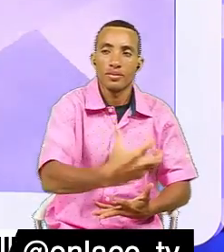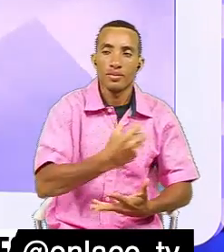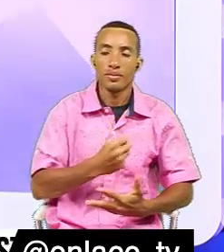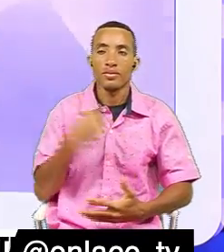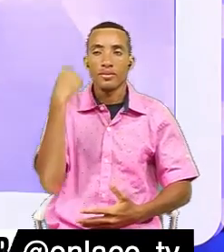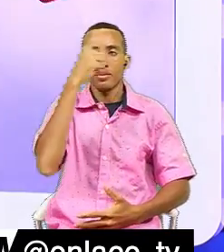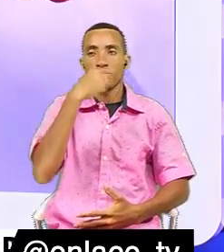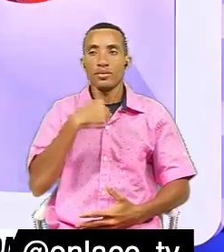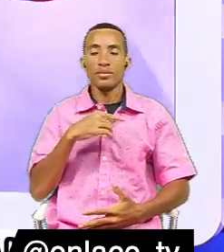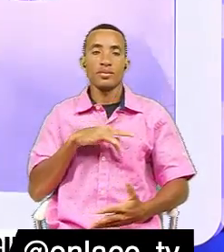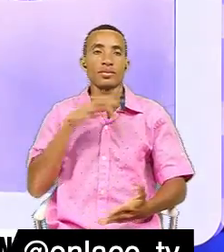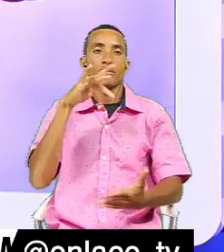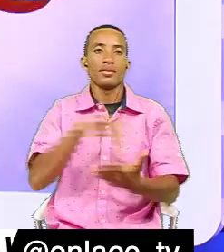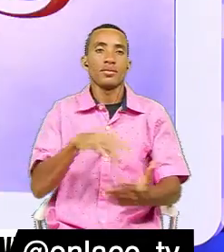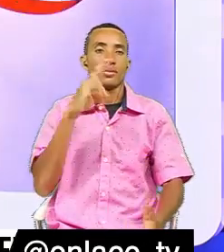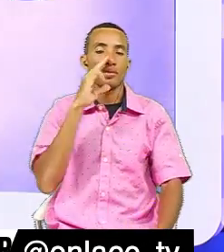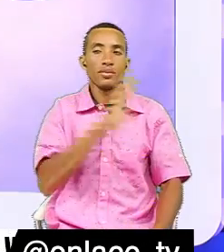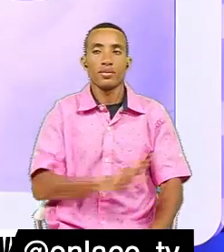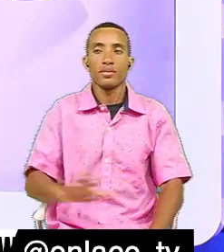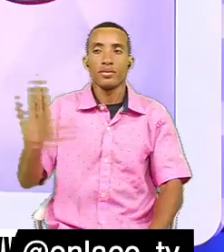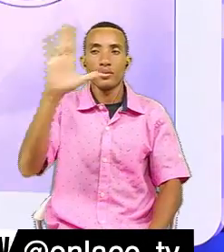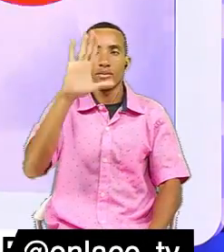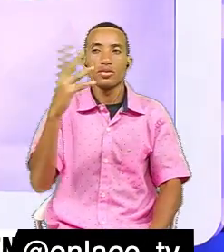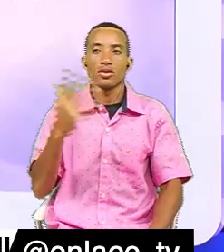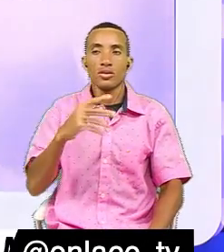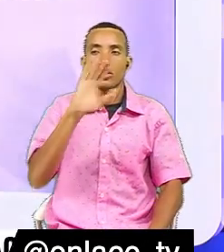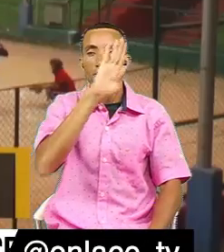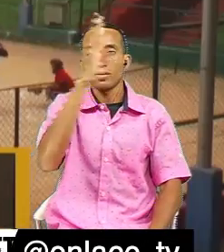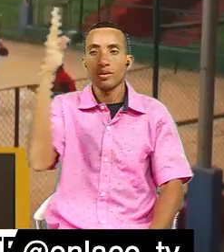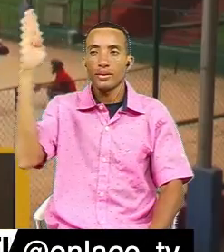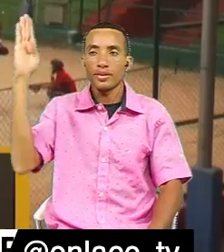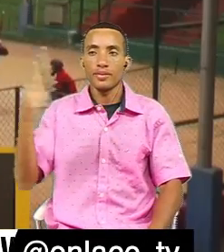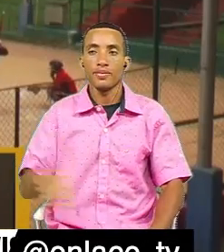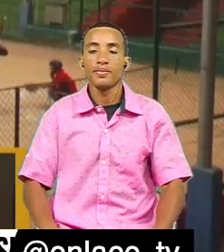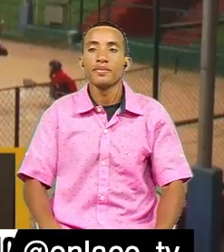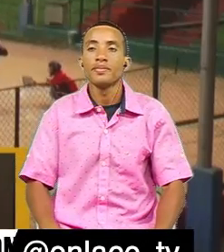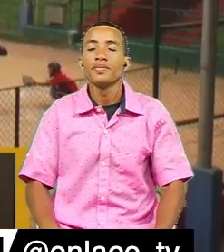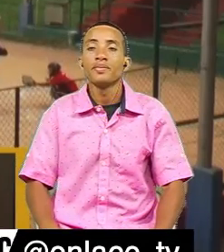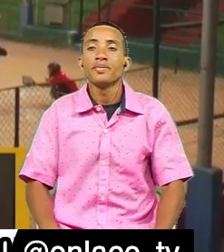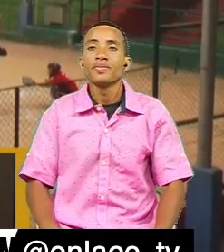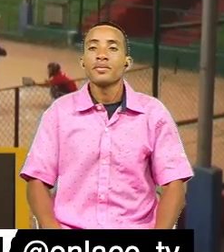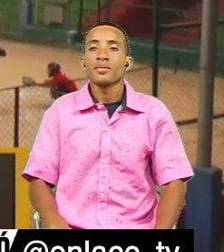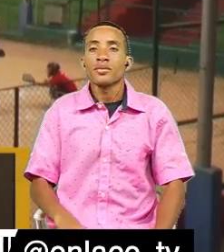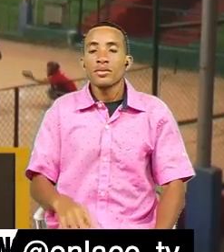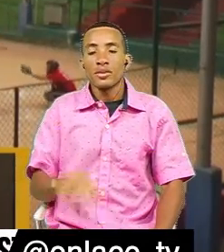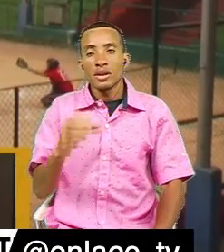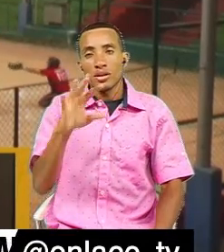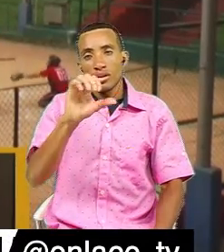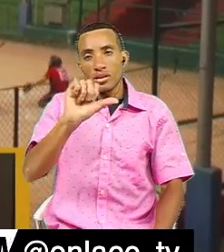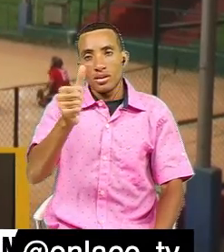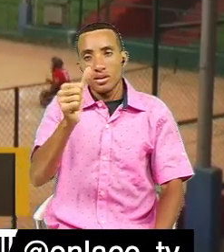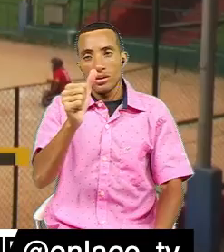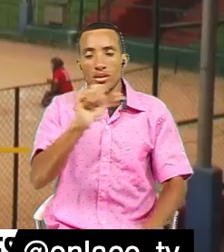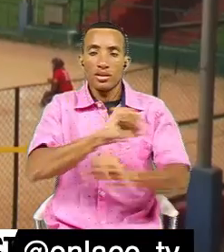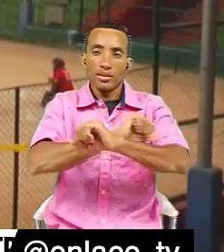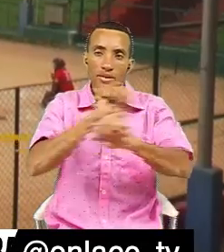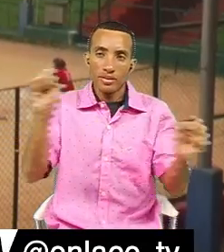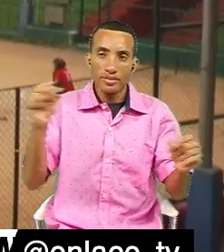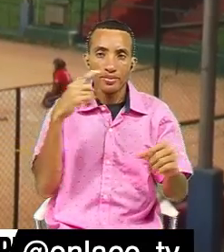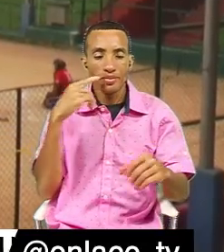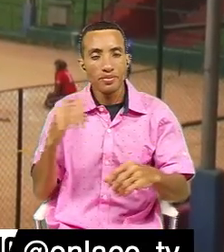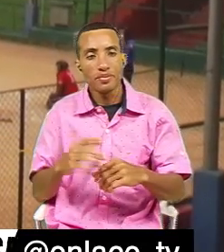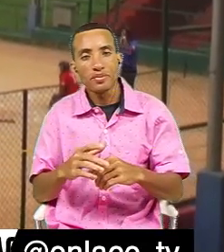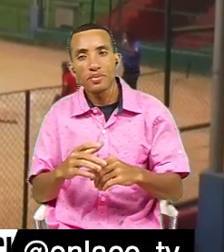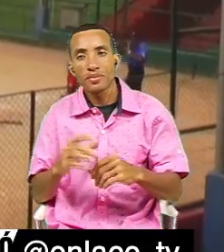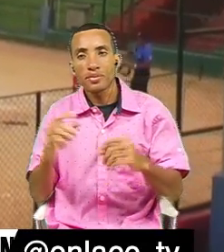participar en un campeonato nacional en Barranquilla. Desde las 10 de la mañana comenzaron las competencias en la categoría amateur entre los